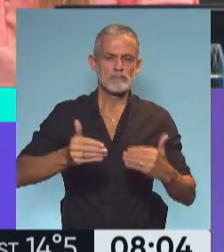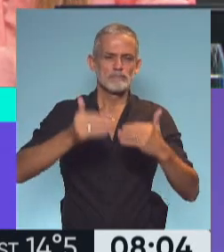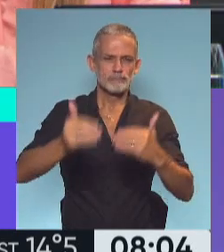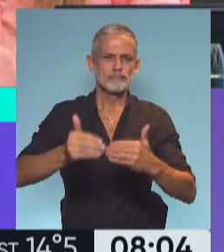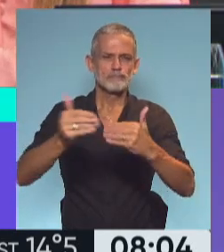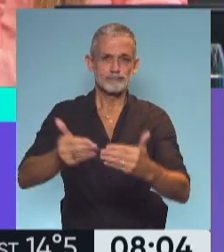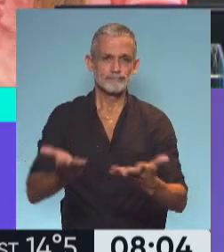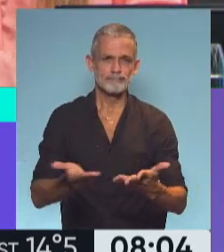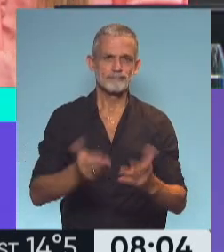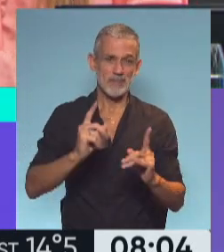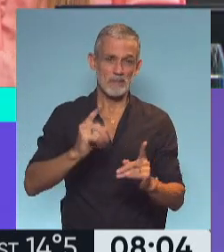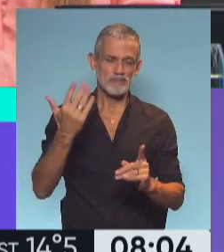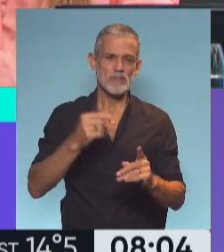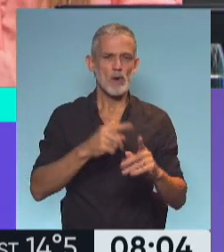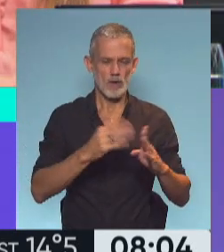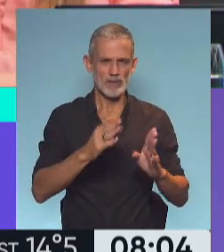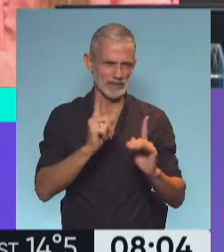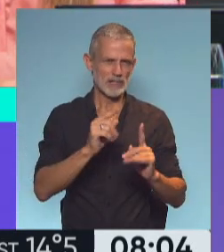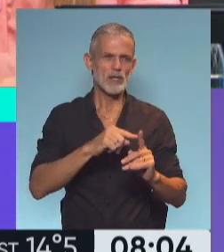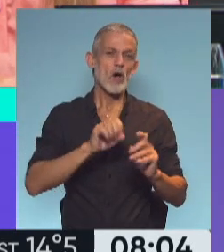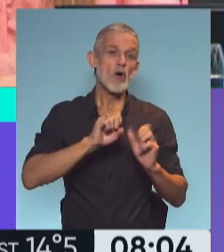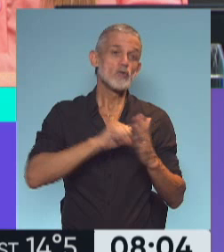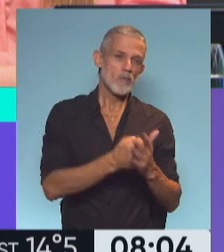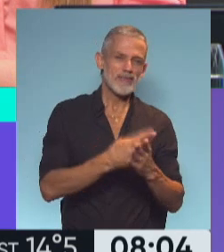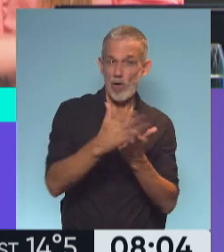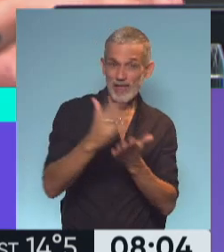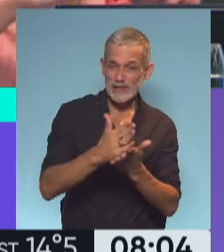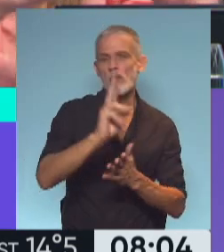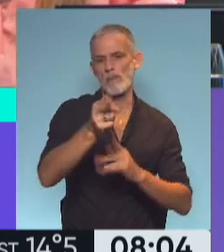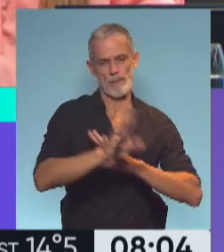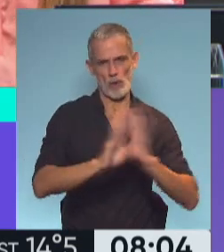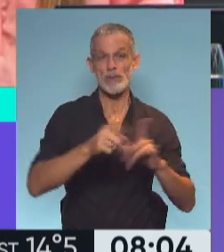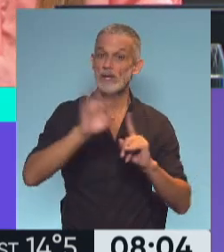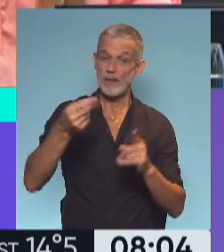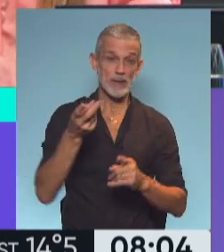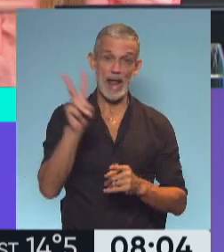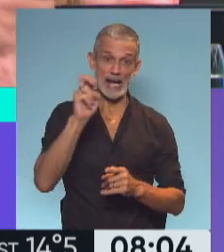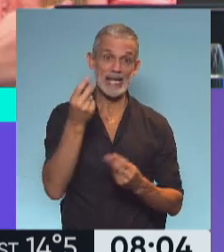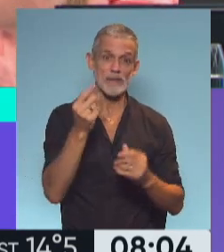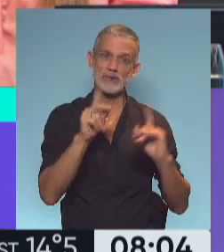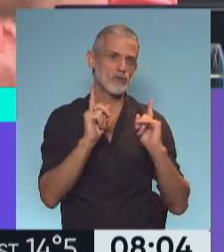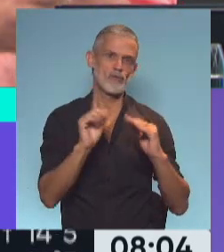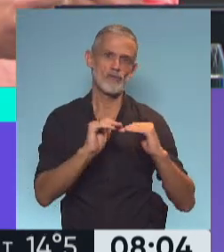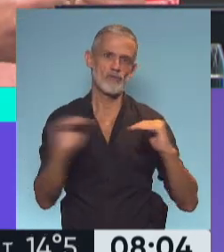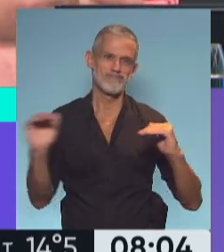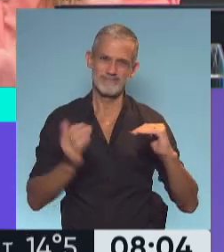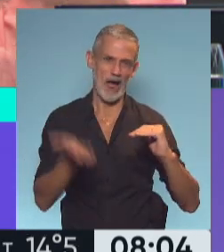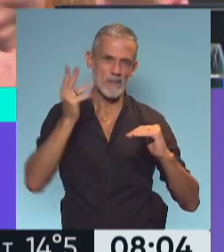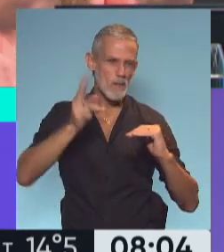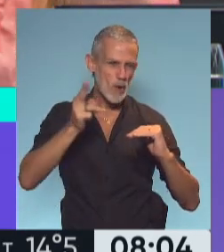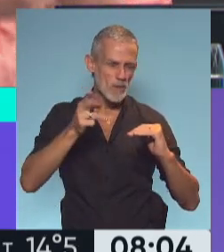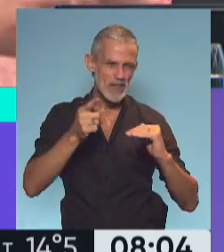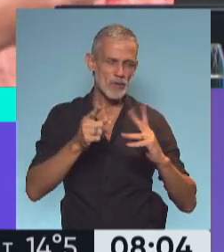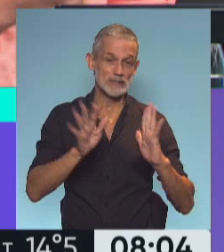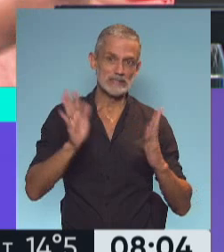extendiéndolo, tal como decías, por un lado estaban suspendidos los desalojos y también se congelaron los alquileres. Quien no pudo pagar los